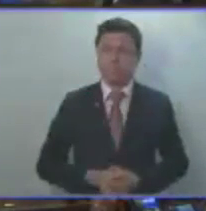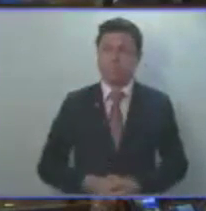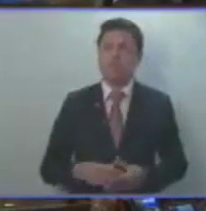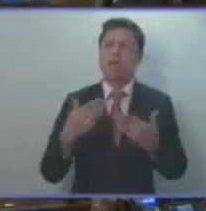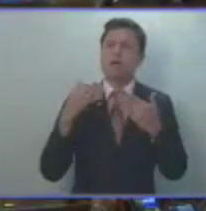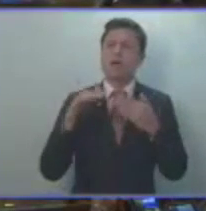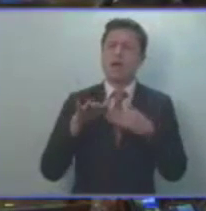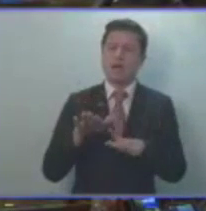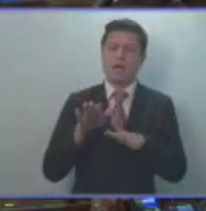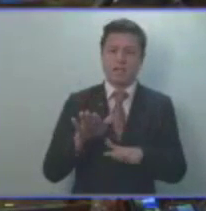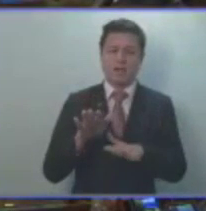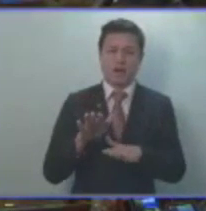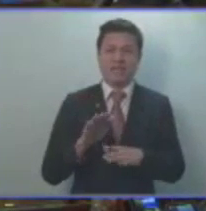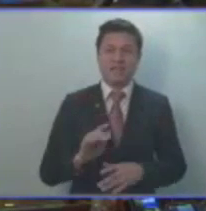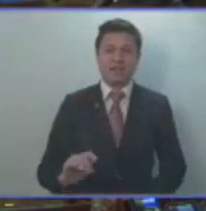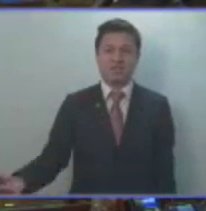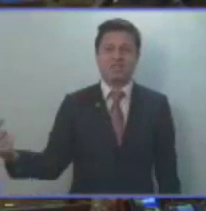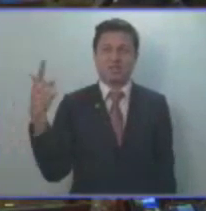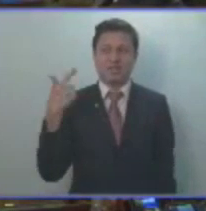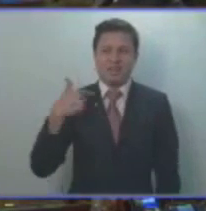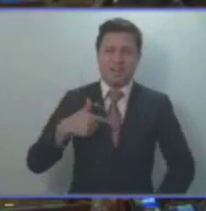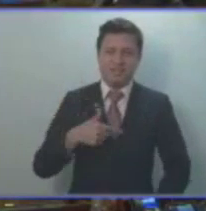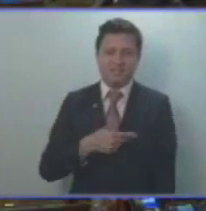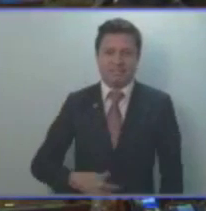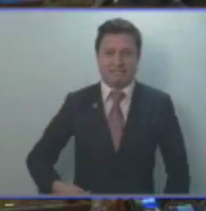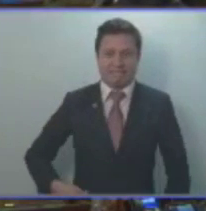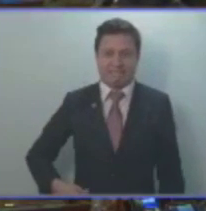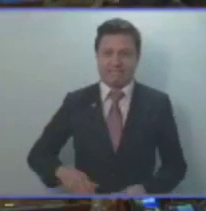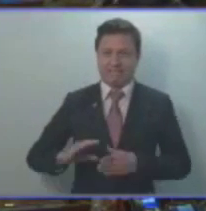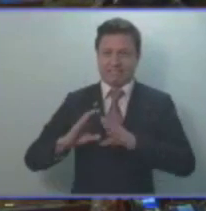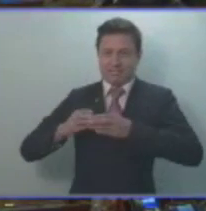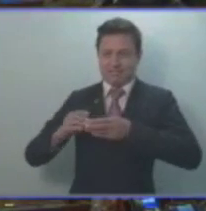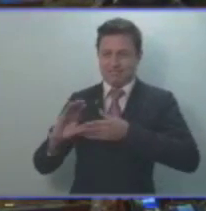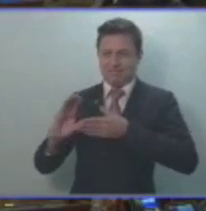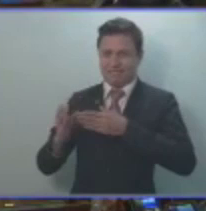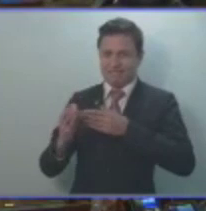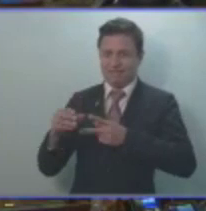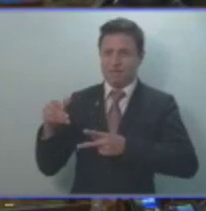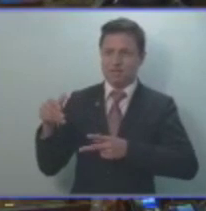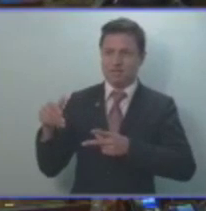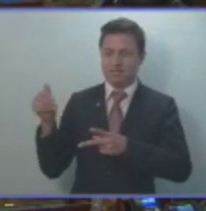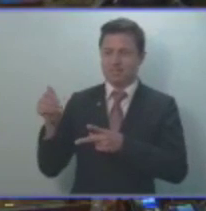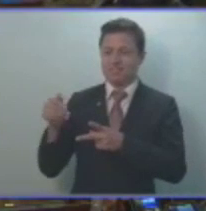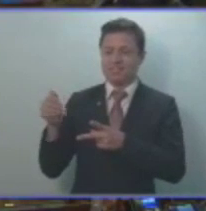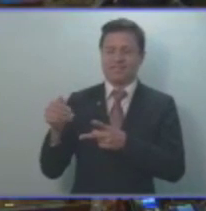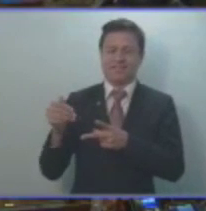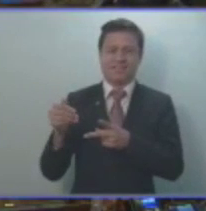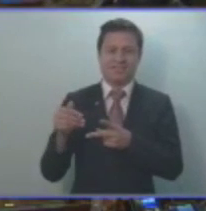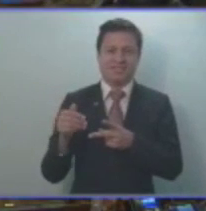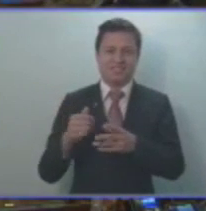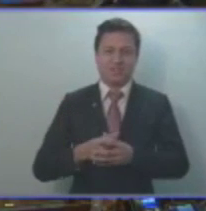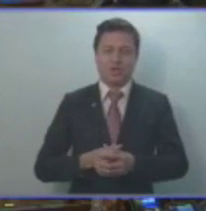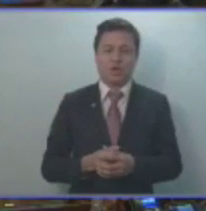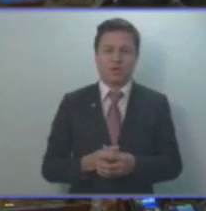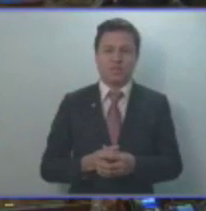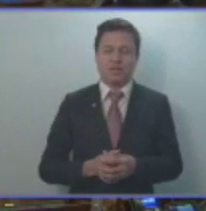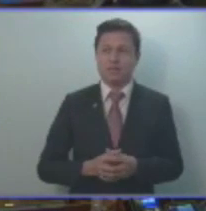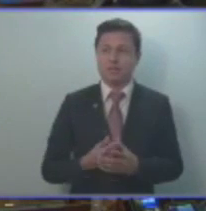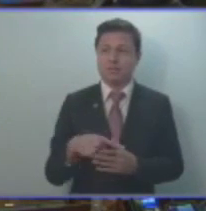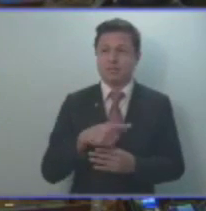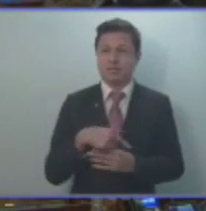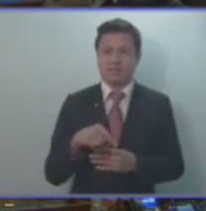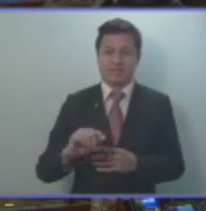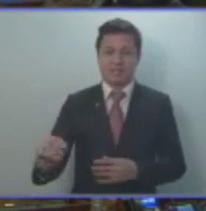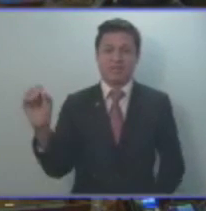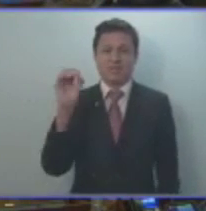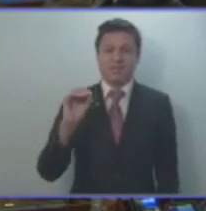gracias, señor presidente. Comisión de Cultura y Educación, Palacio Legislativo. San Salvador,